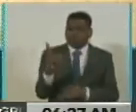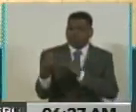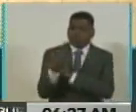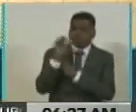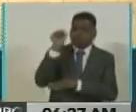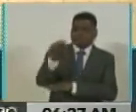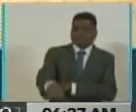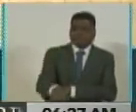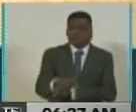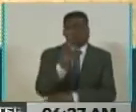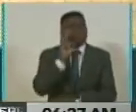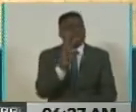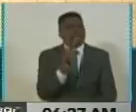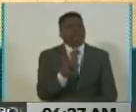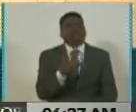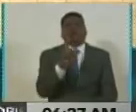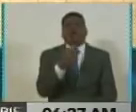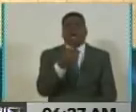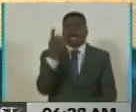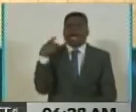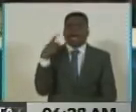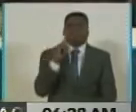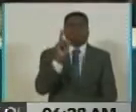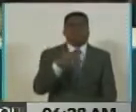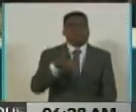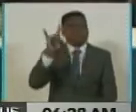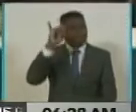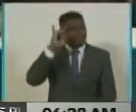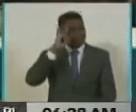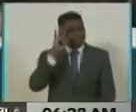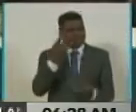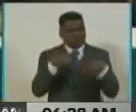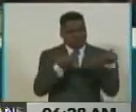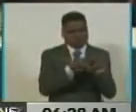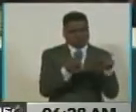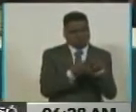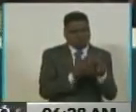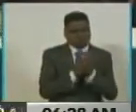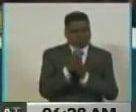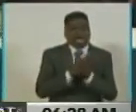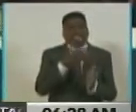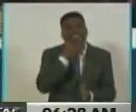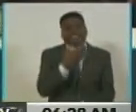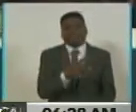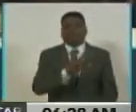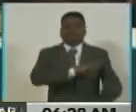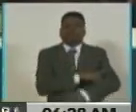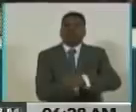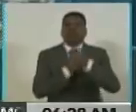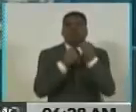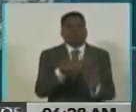Eso todavía estaba en ese sustrato en toda la primera etapa del diálogo. En diciembre fue muy fuerte.